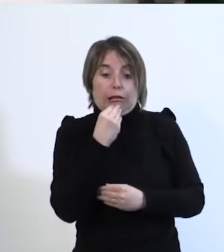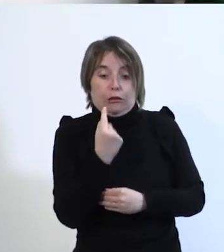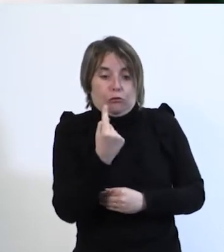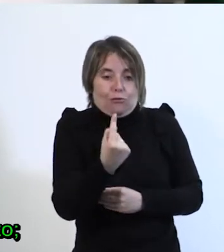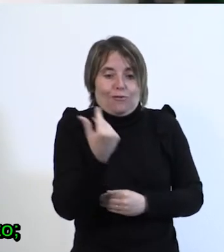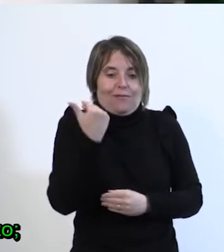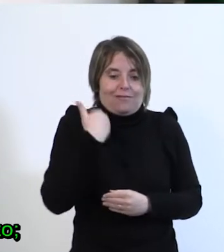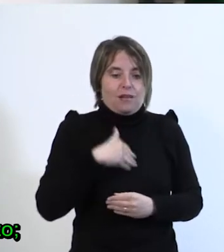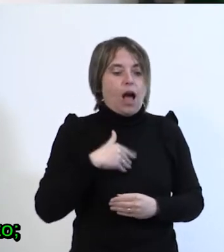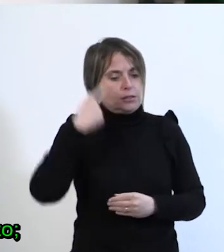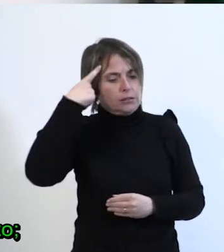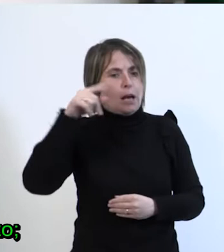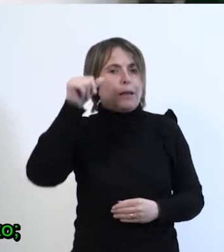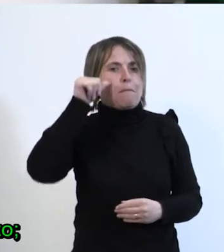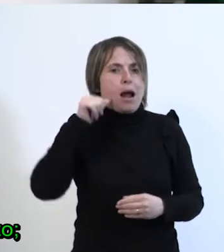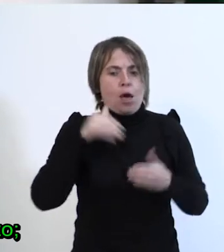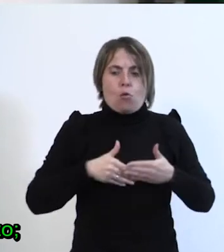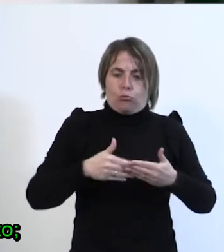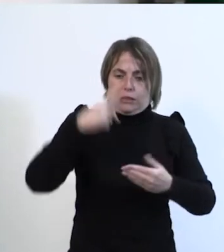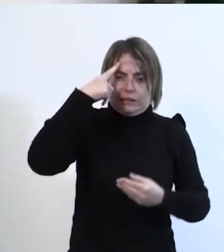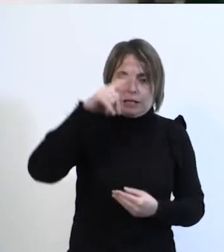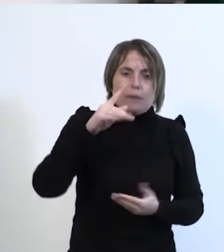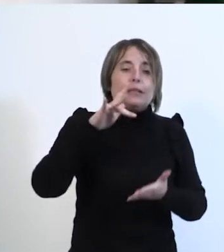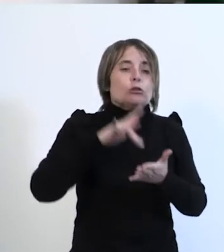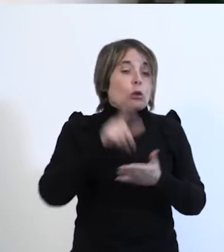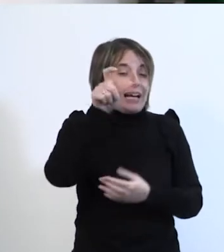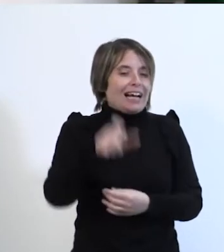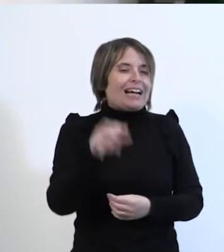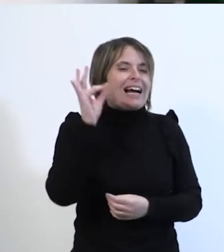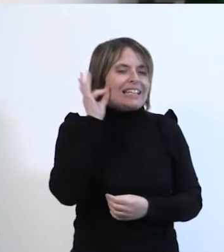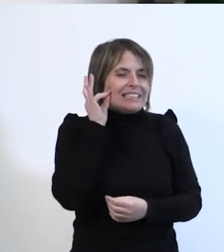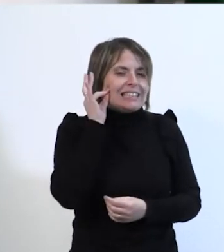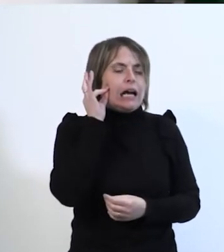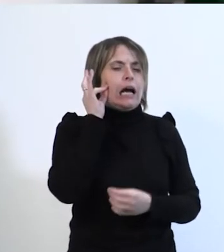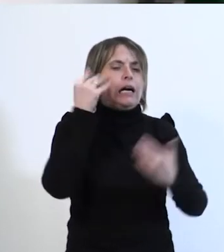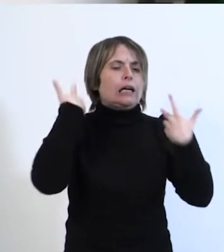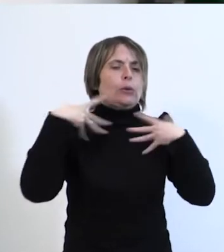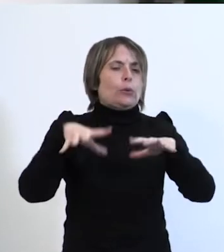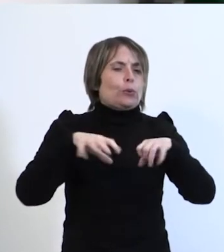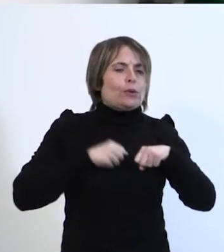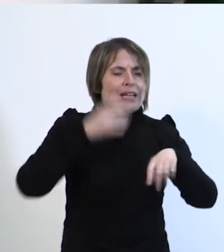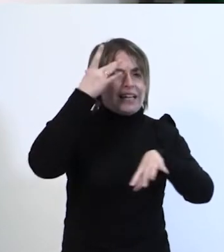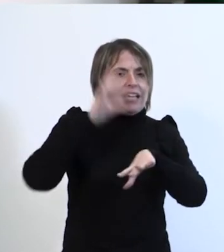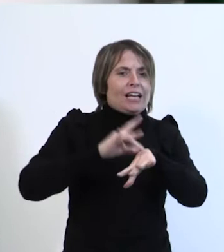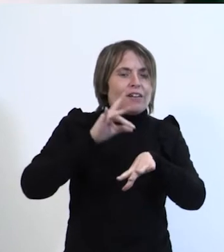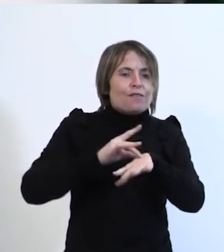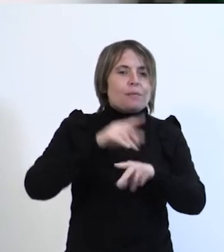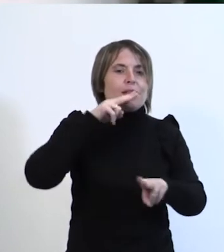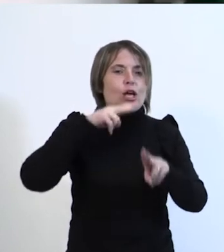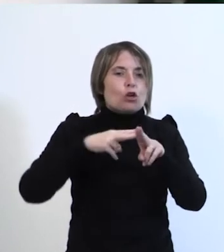cumplir un año, o sea, ya había vivido un embarazo, y padecía de una enfermedad que se